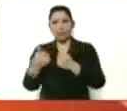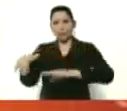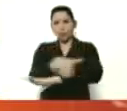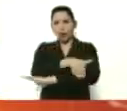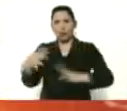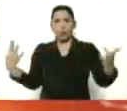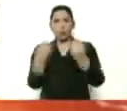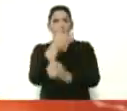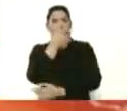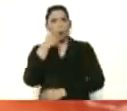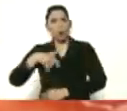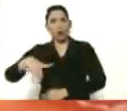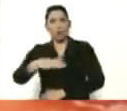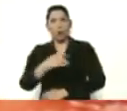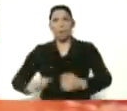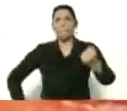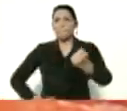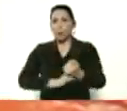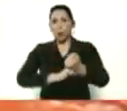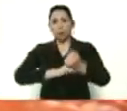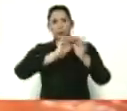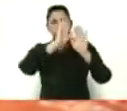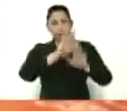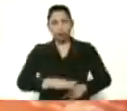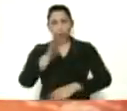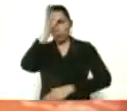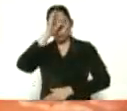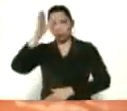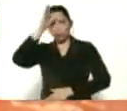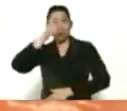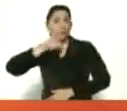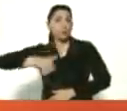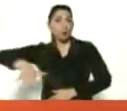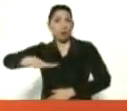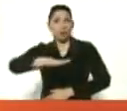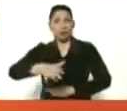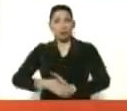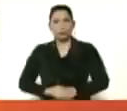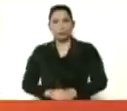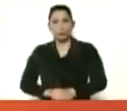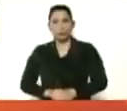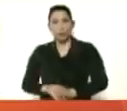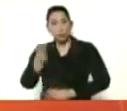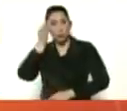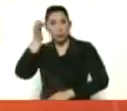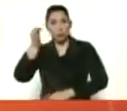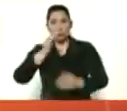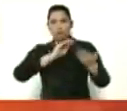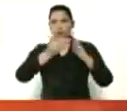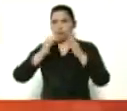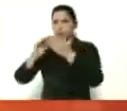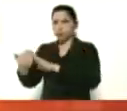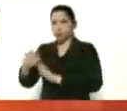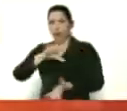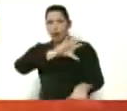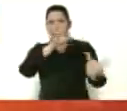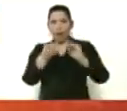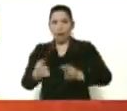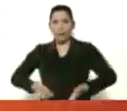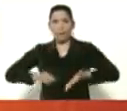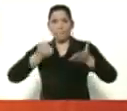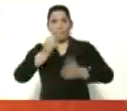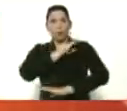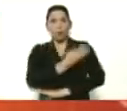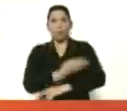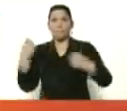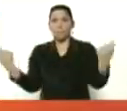al pueblo. Pido todo el apoyo de la conciencia del pueblo, de los consejos comunales, de los CLAT, del Poder